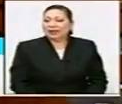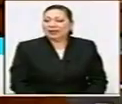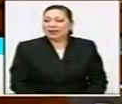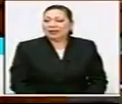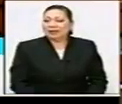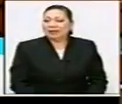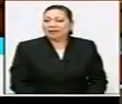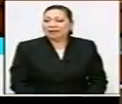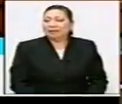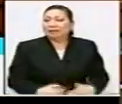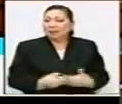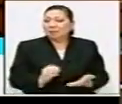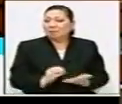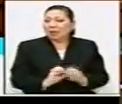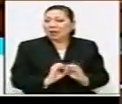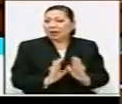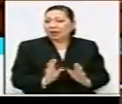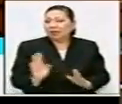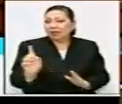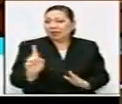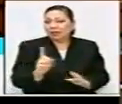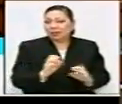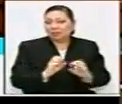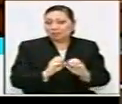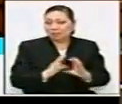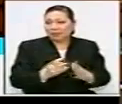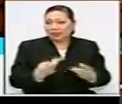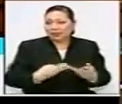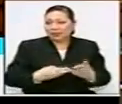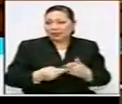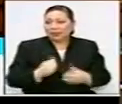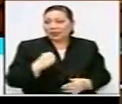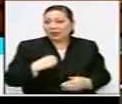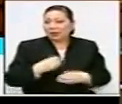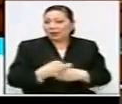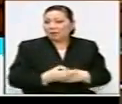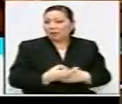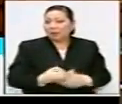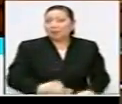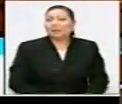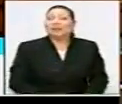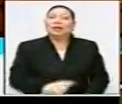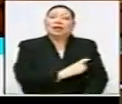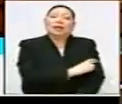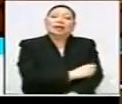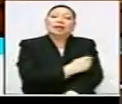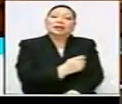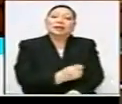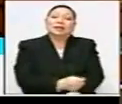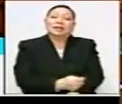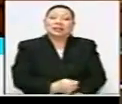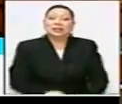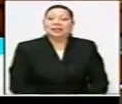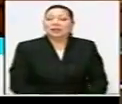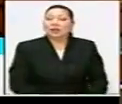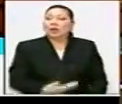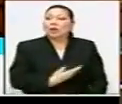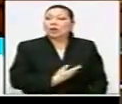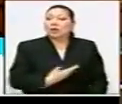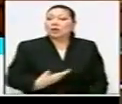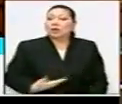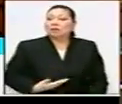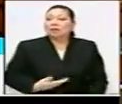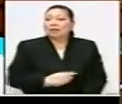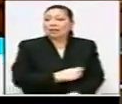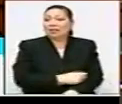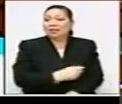Continúe. Hemos tenido muy claro en cada una de las investigaciones a nivel de las alcaldías provinciales del caso de Tacna y también del gobierno regional de